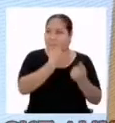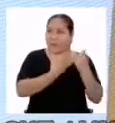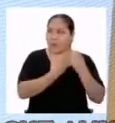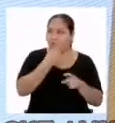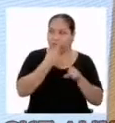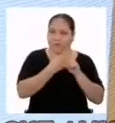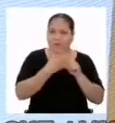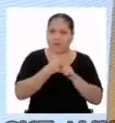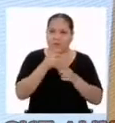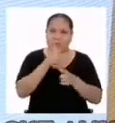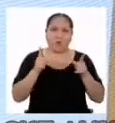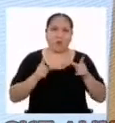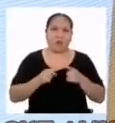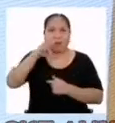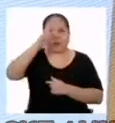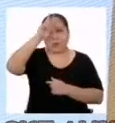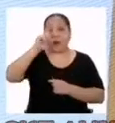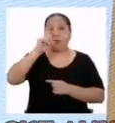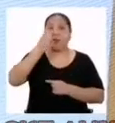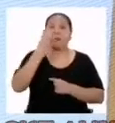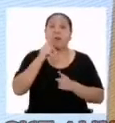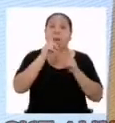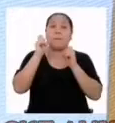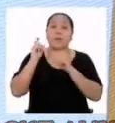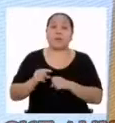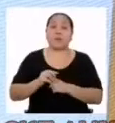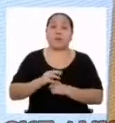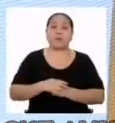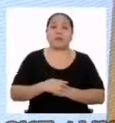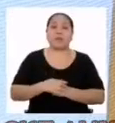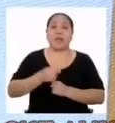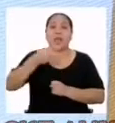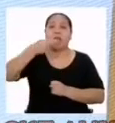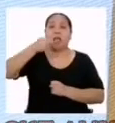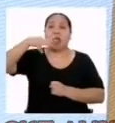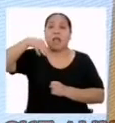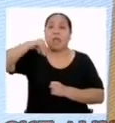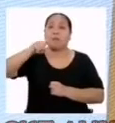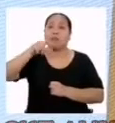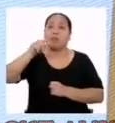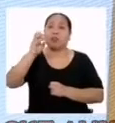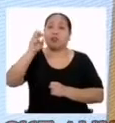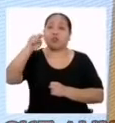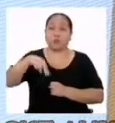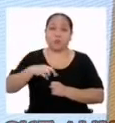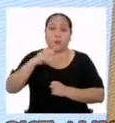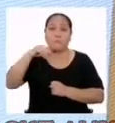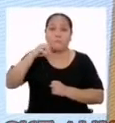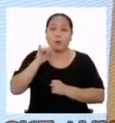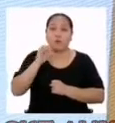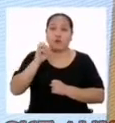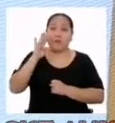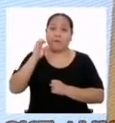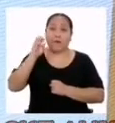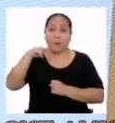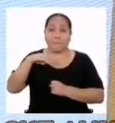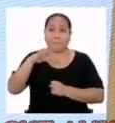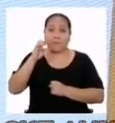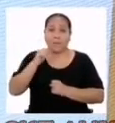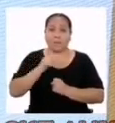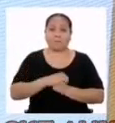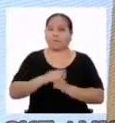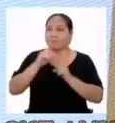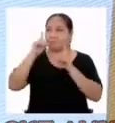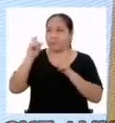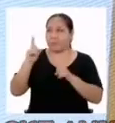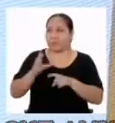Perú. La primera es de Hamilton, de Moyobamba, quien consulta: ¿cuál es